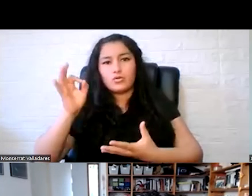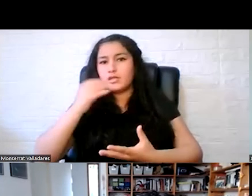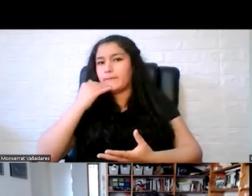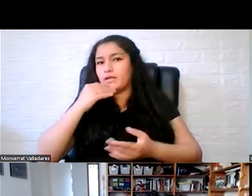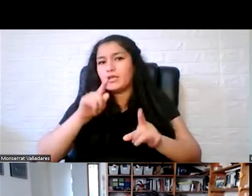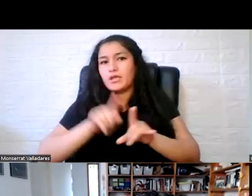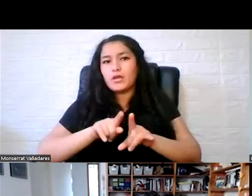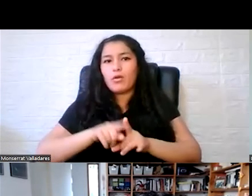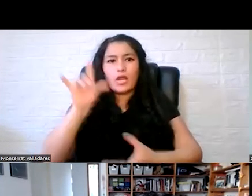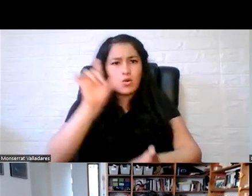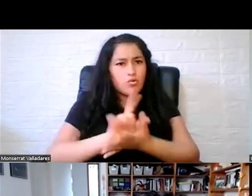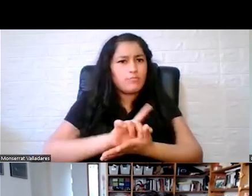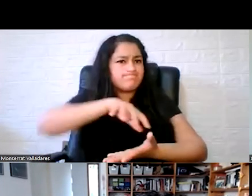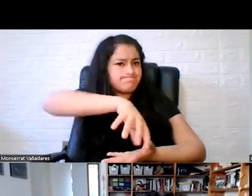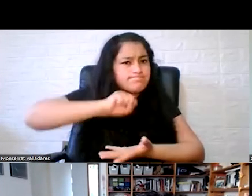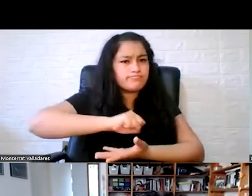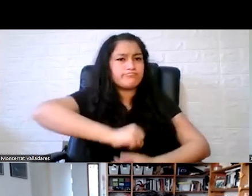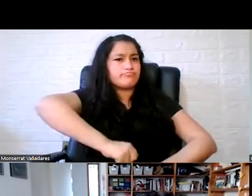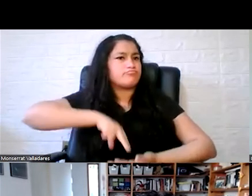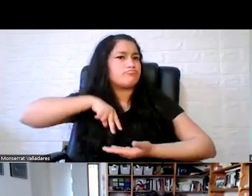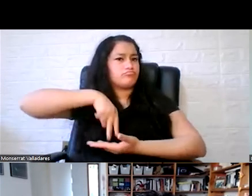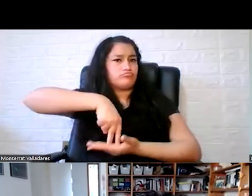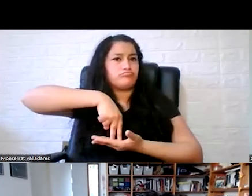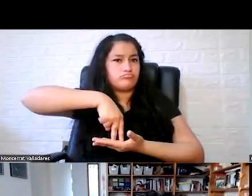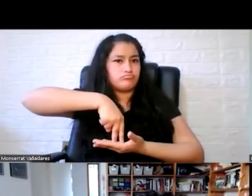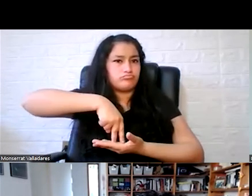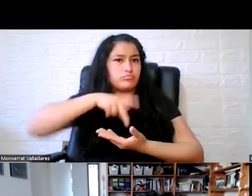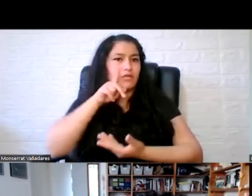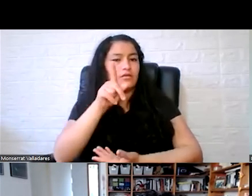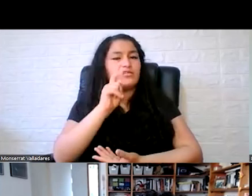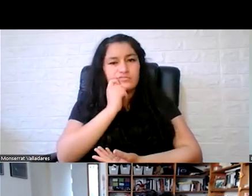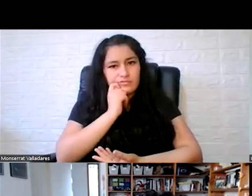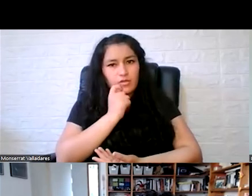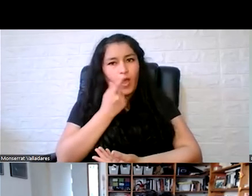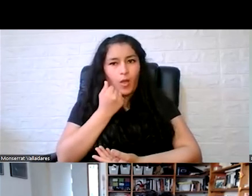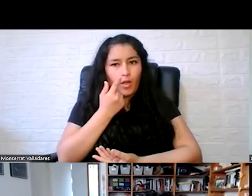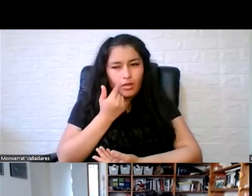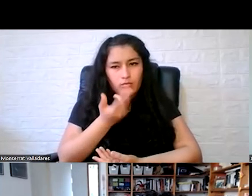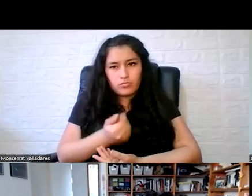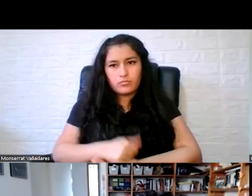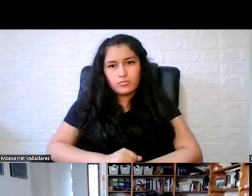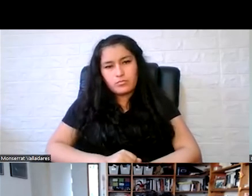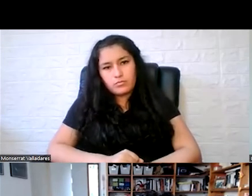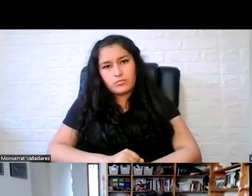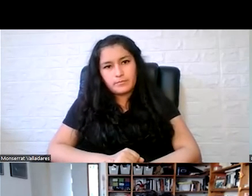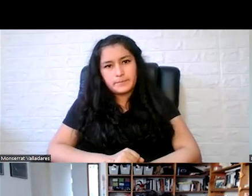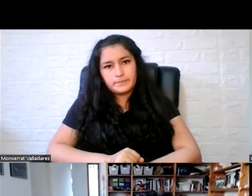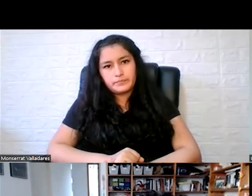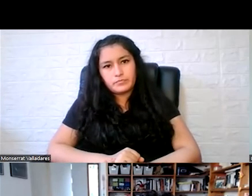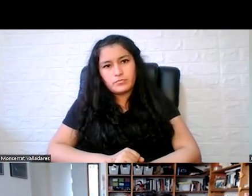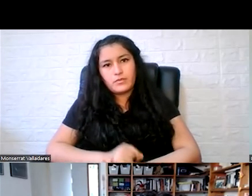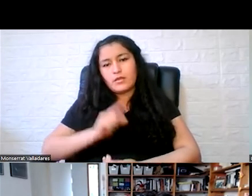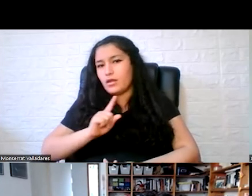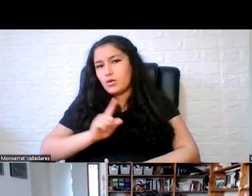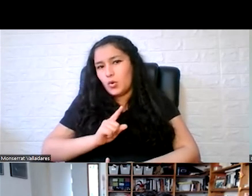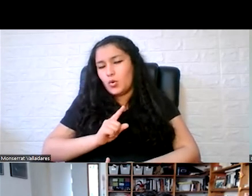el lugar en el espacio público han sido voceros, hombres, que no necesariamente